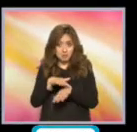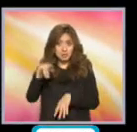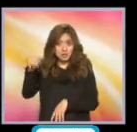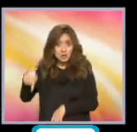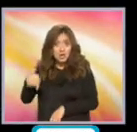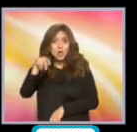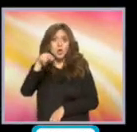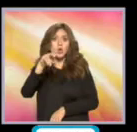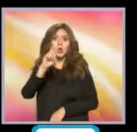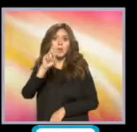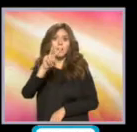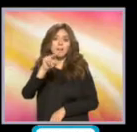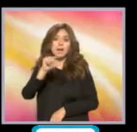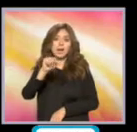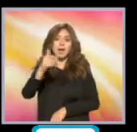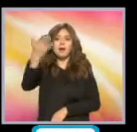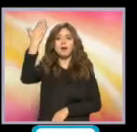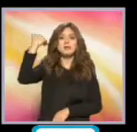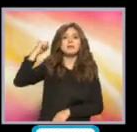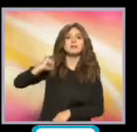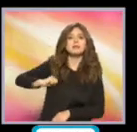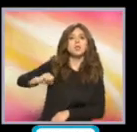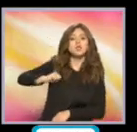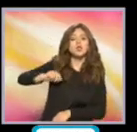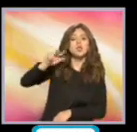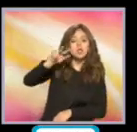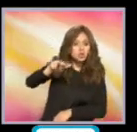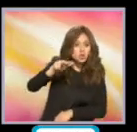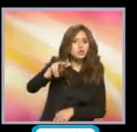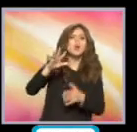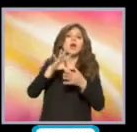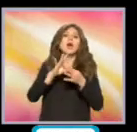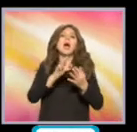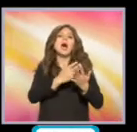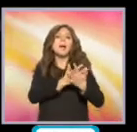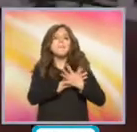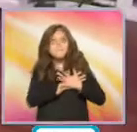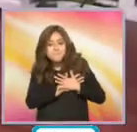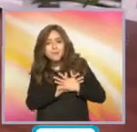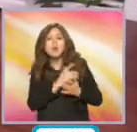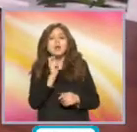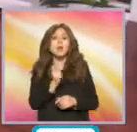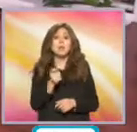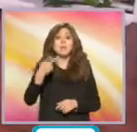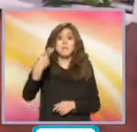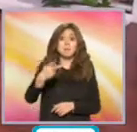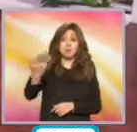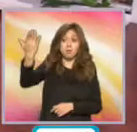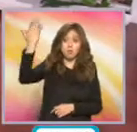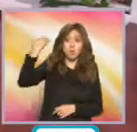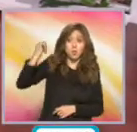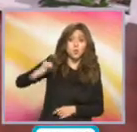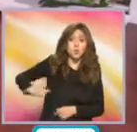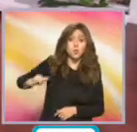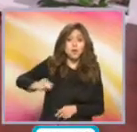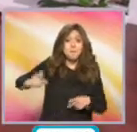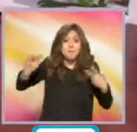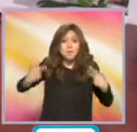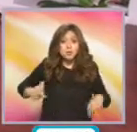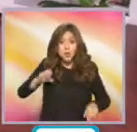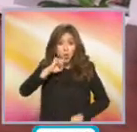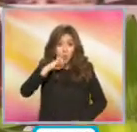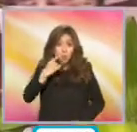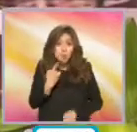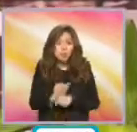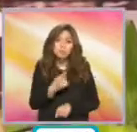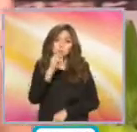mucho, bueno, desde luego del amor, de las pasiones, pero también de la decadencia, de las pocas oportunidades que tenían en esa época las mujeres.